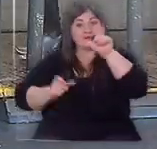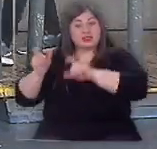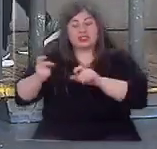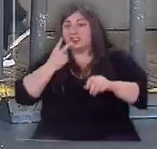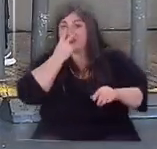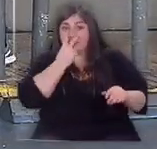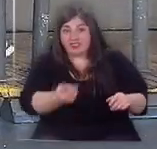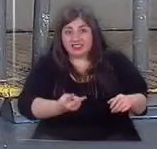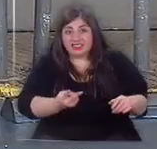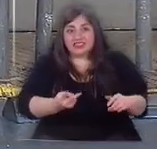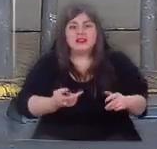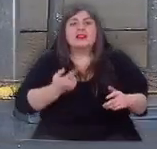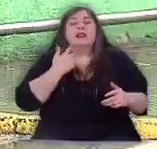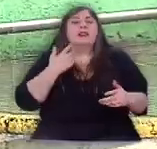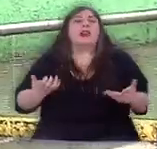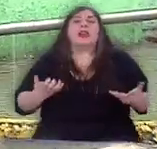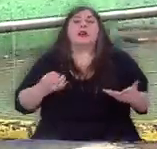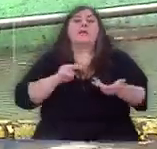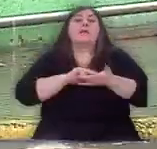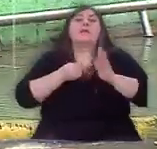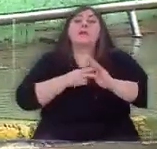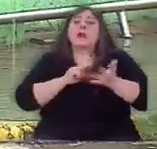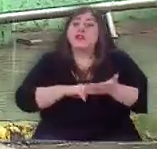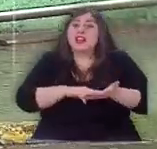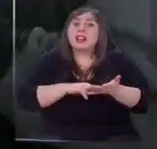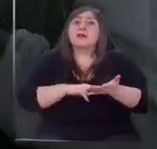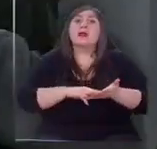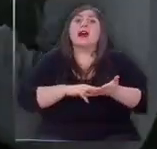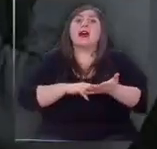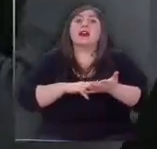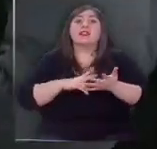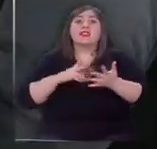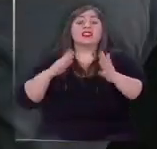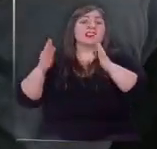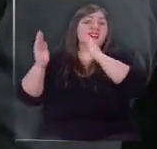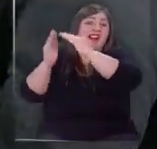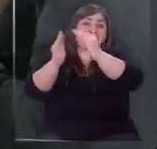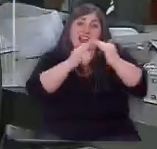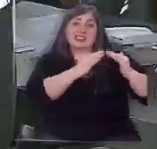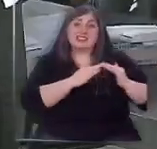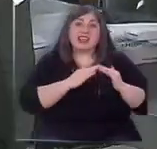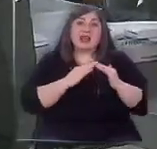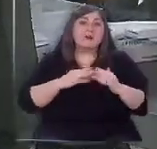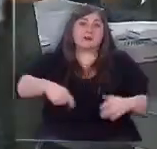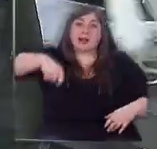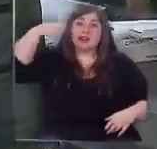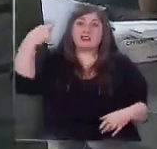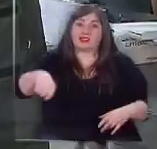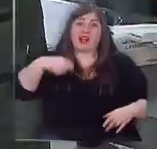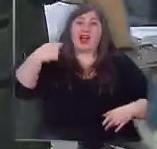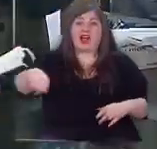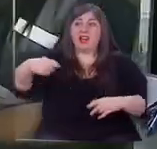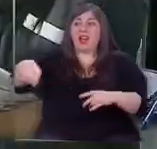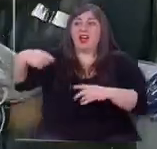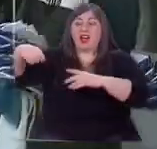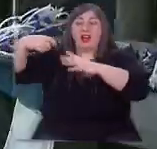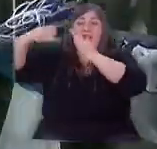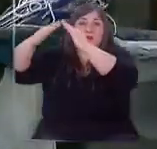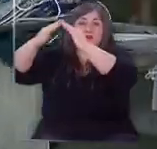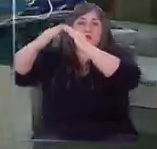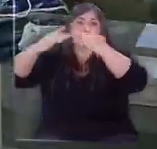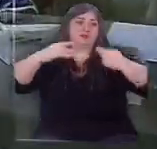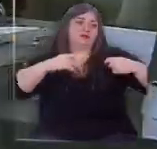hasta ahora es el problema de los barrios más caros de las distintas ciudades de